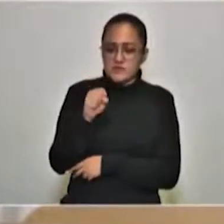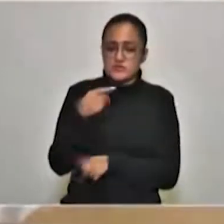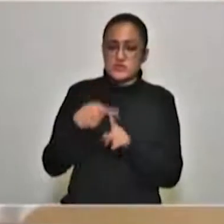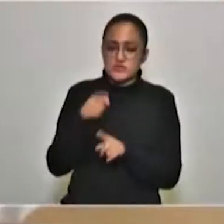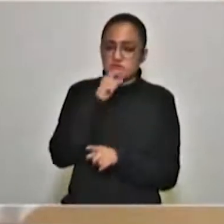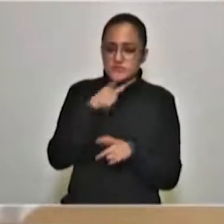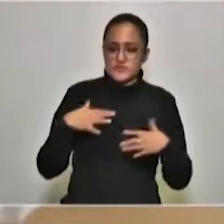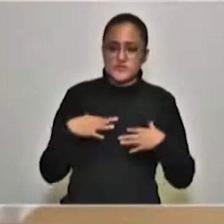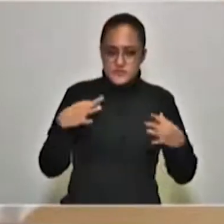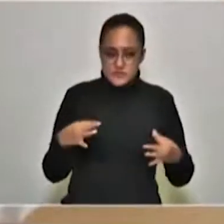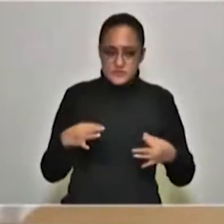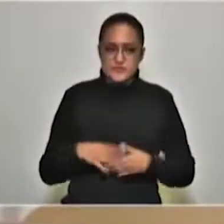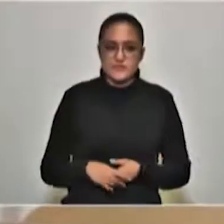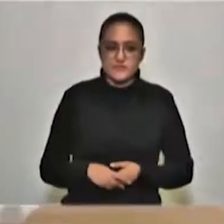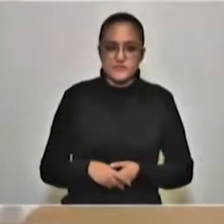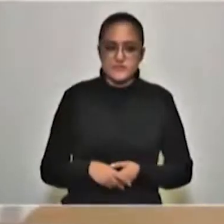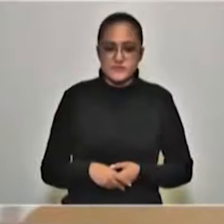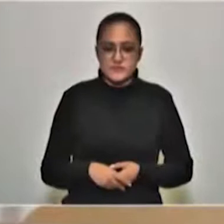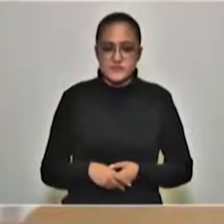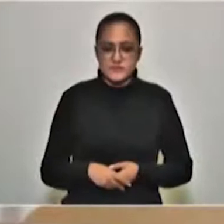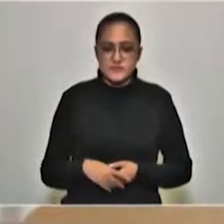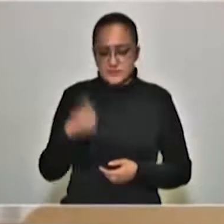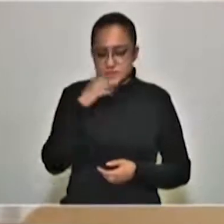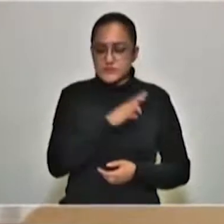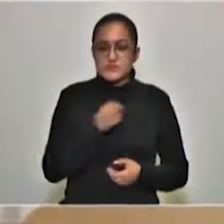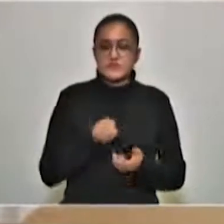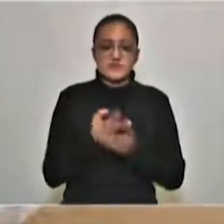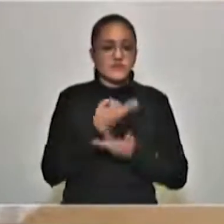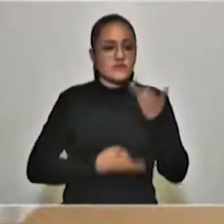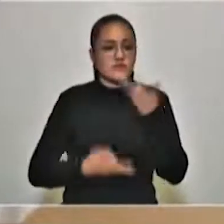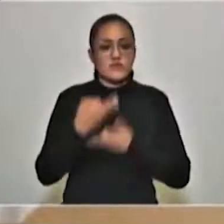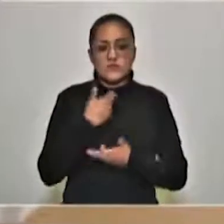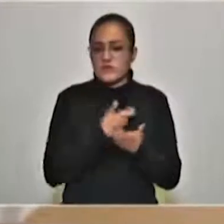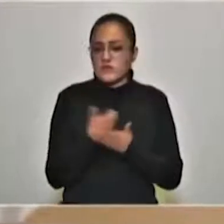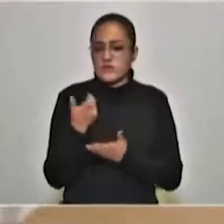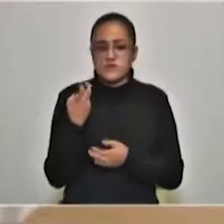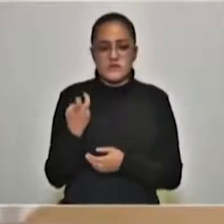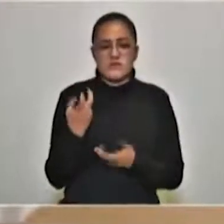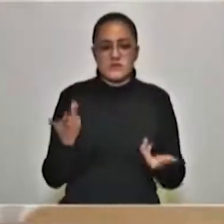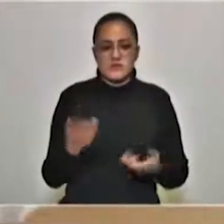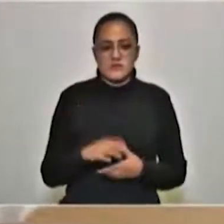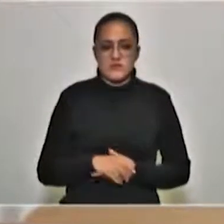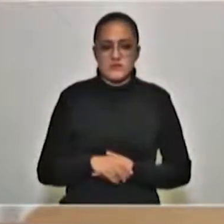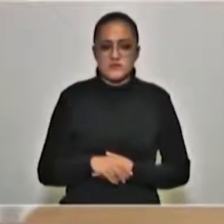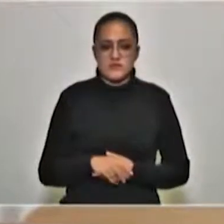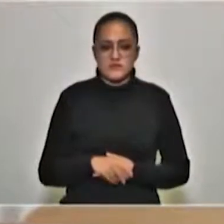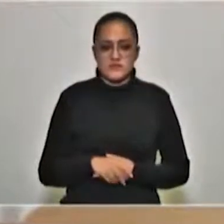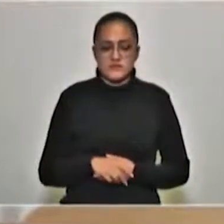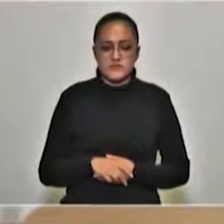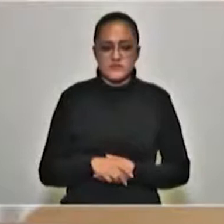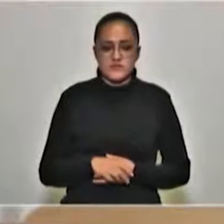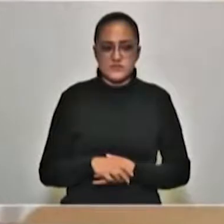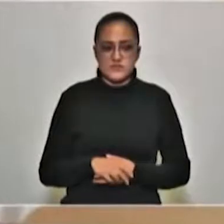mary street jenkins para poder sacar todo el dinero mérito sacar